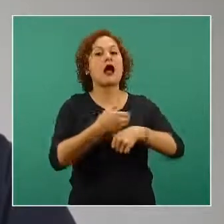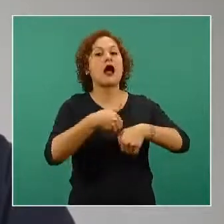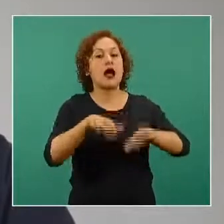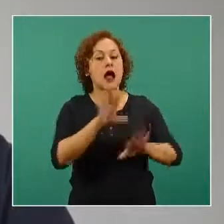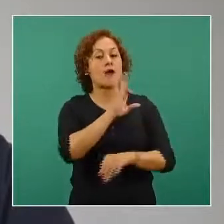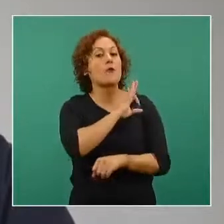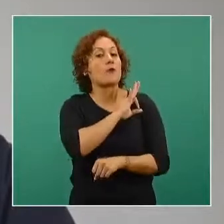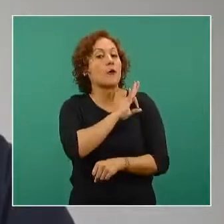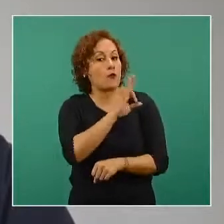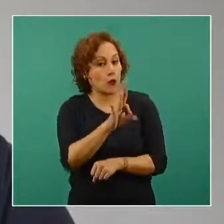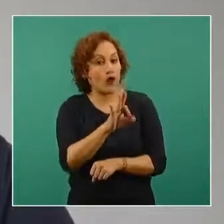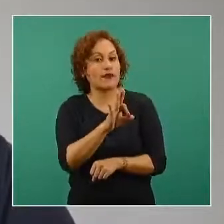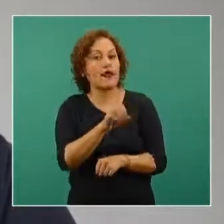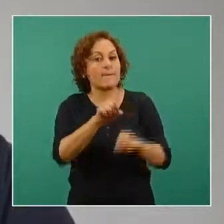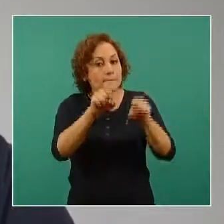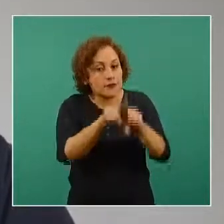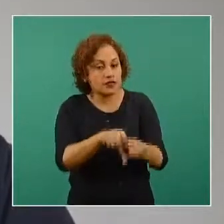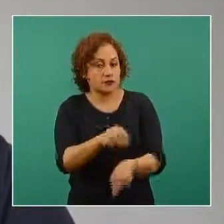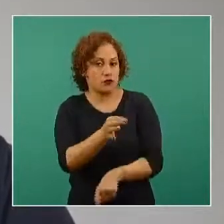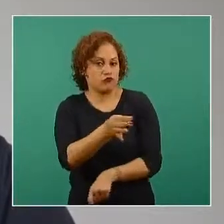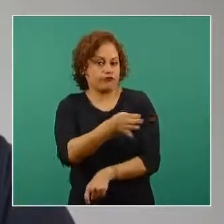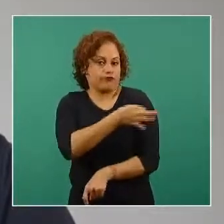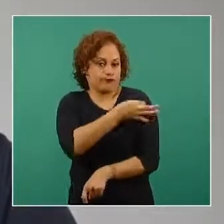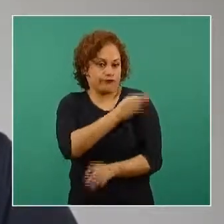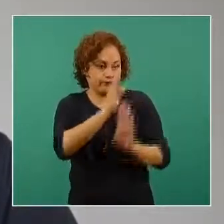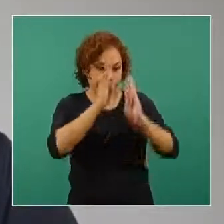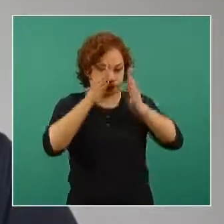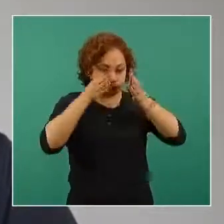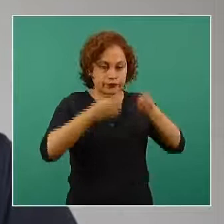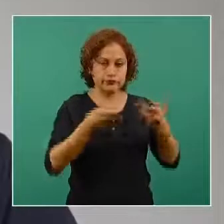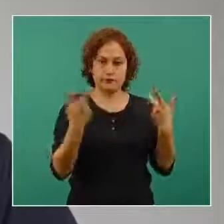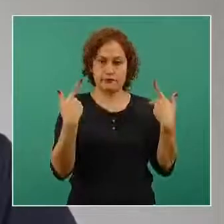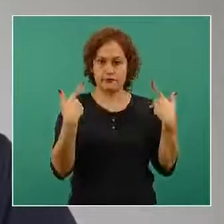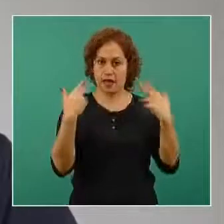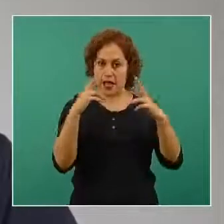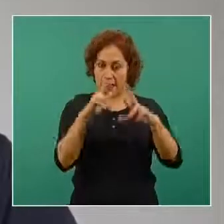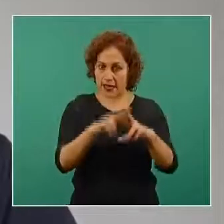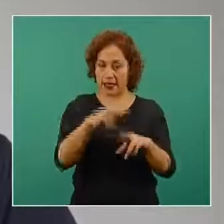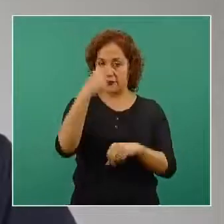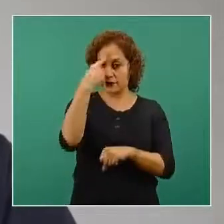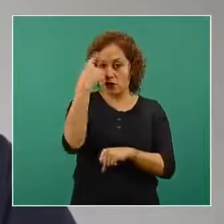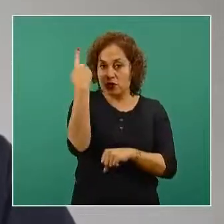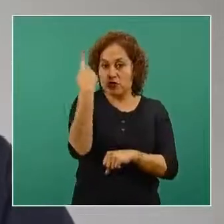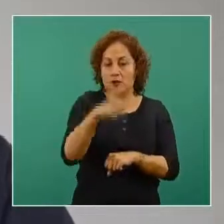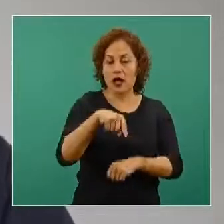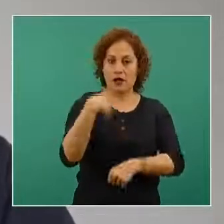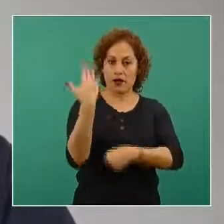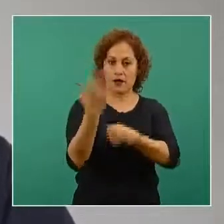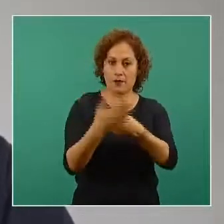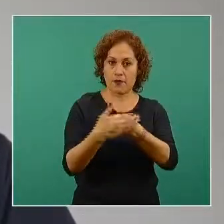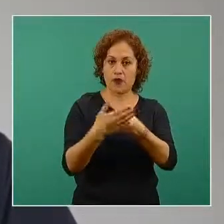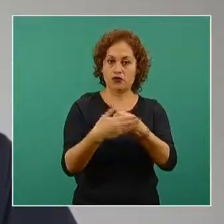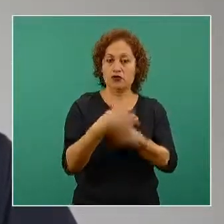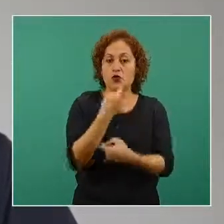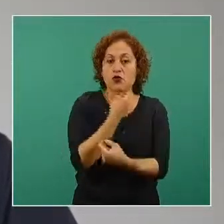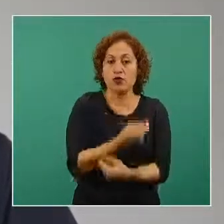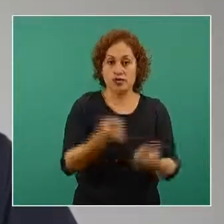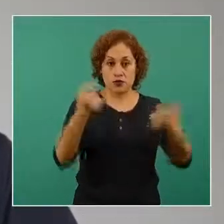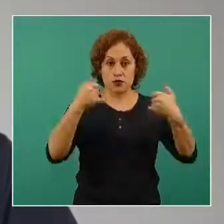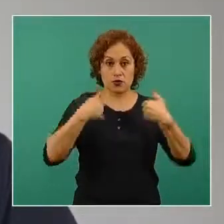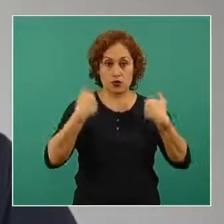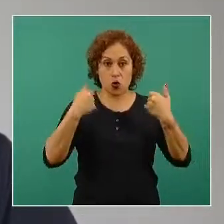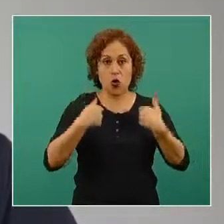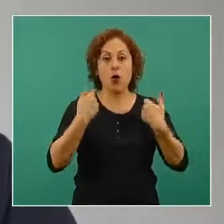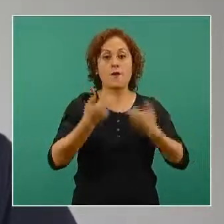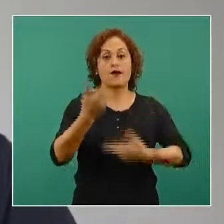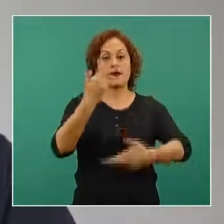esta misma estrategia que va precisamente encaminada a que nuestros niños, adolescentes y jóvenes puedan nuevamente regresar a